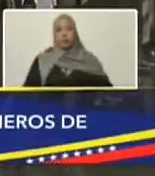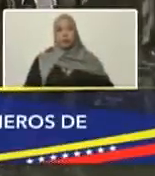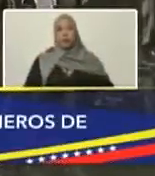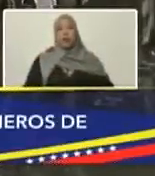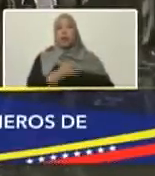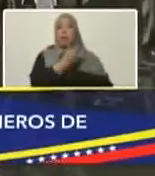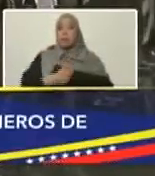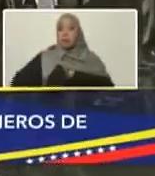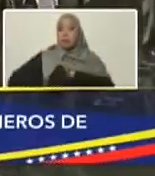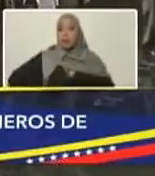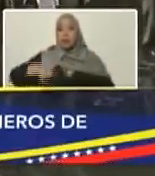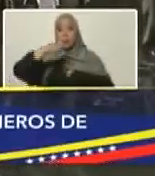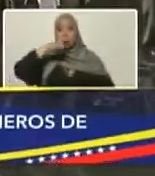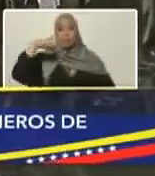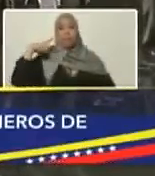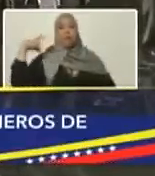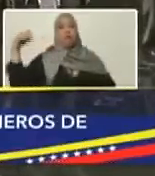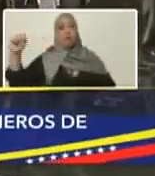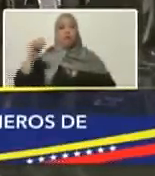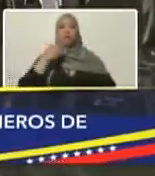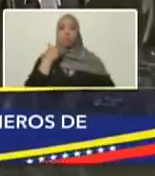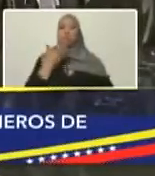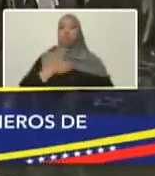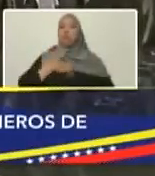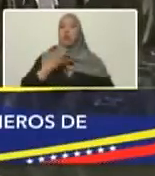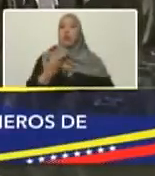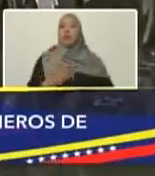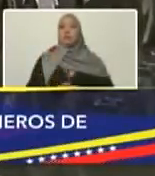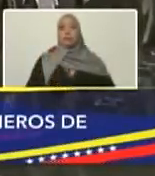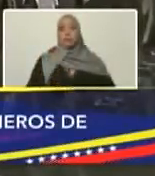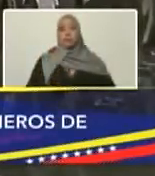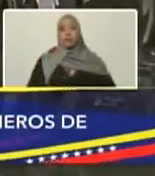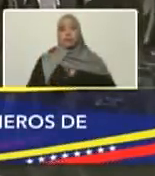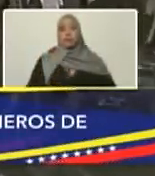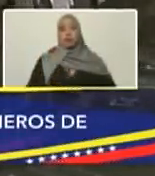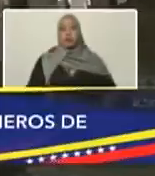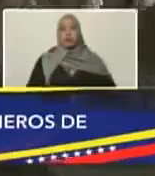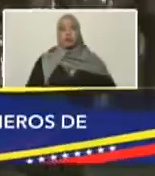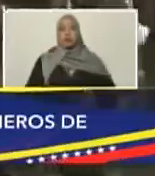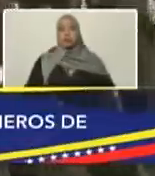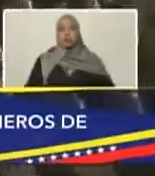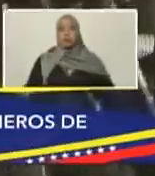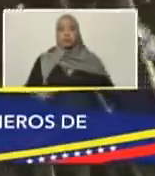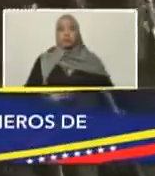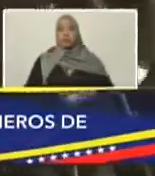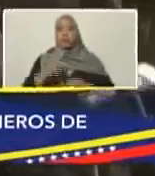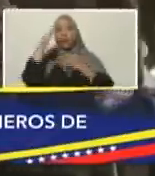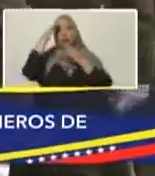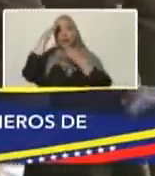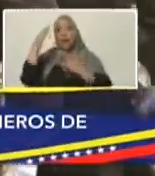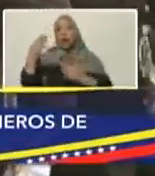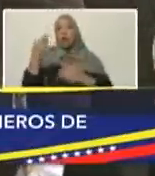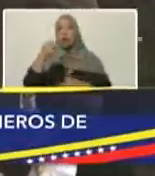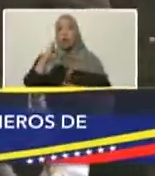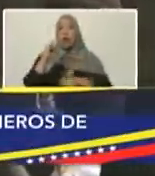Mi comandante en jefe, permiso para retirarme. Adelante. ¡A la D! ¡D! Saludos al